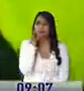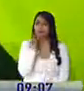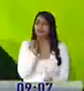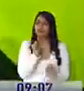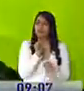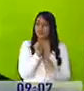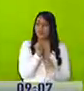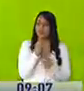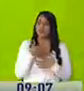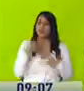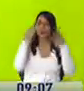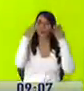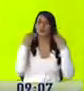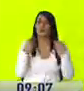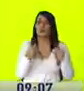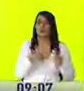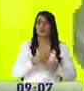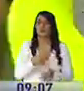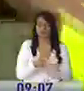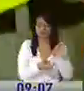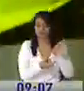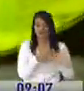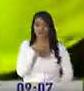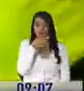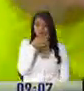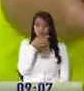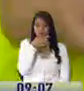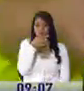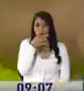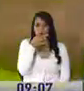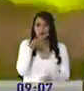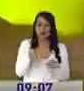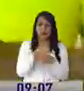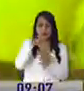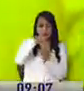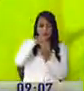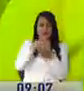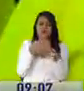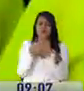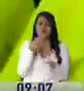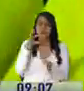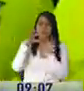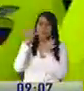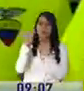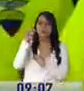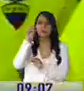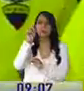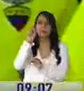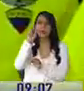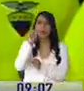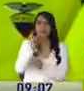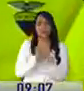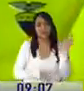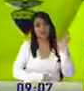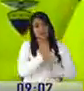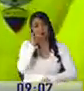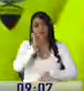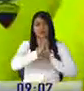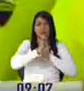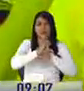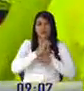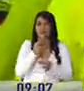refrescante pimos ahí sí Acá está es delicioso es de menta esta y me voy a llevar uno para Ecuador es